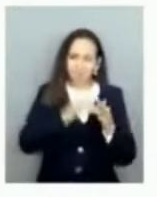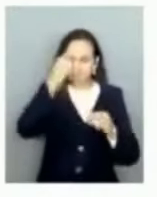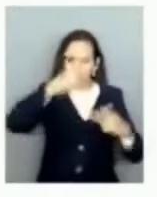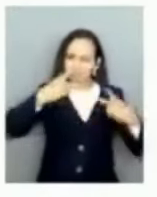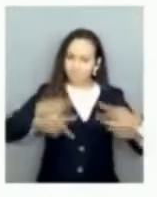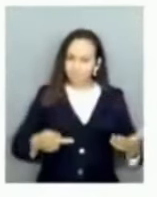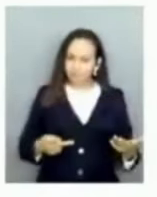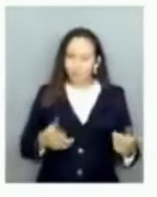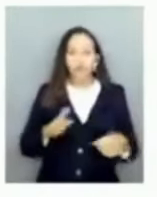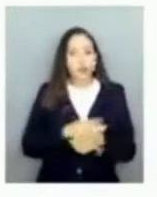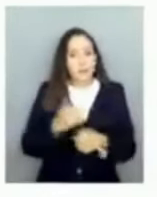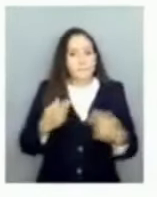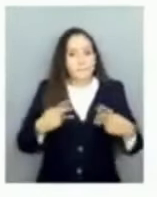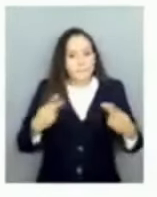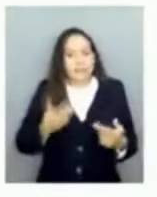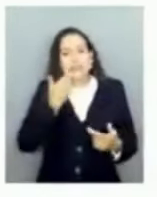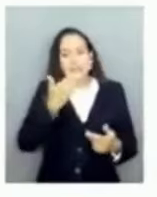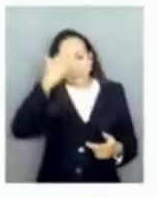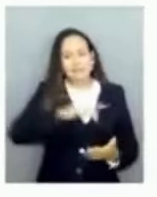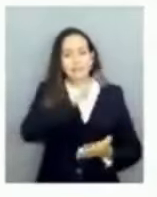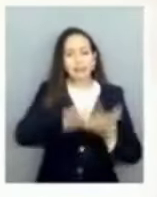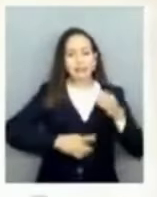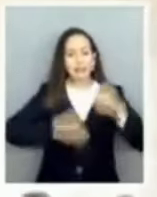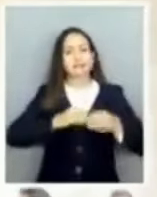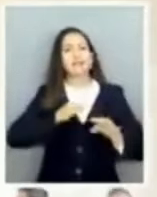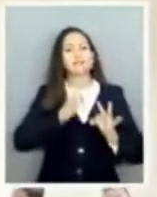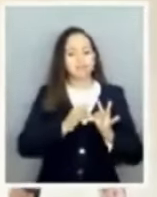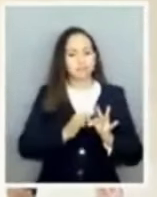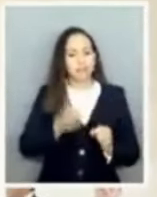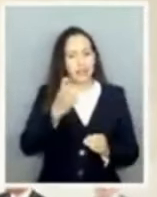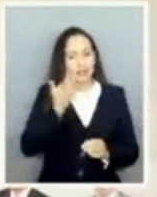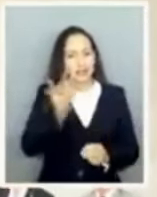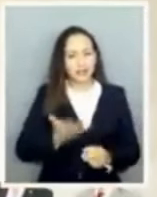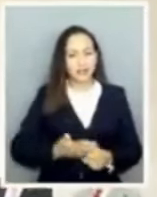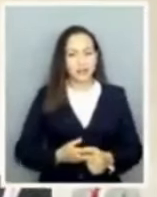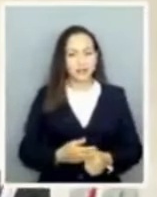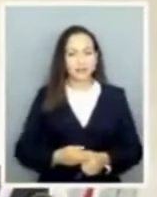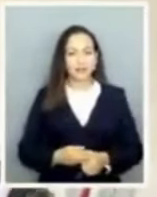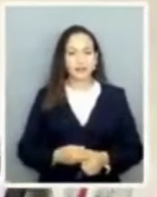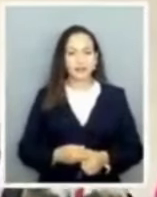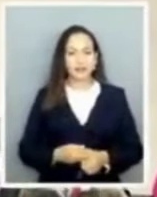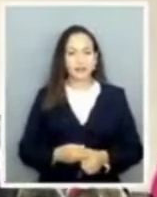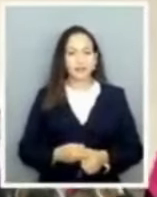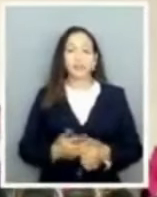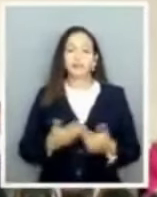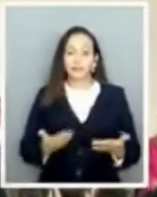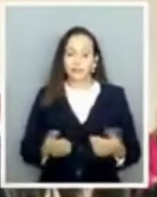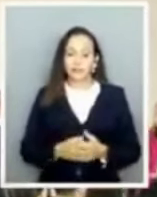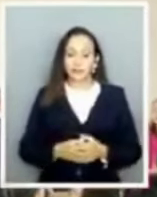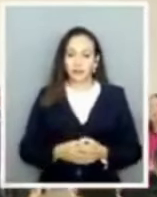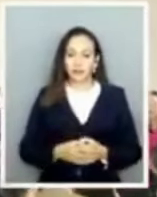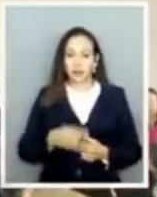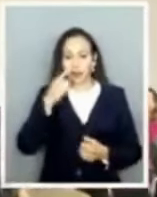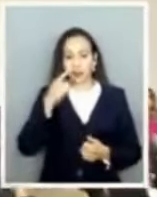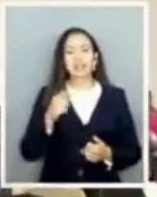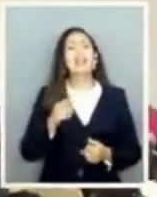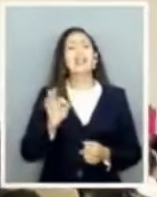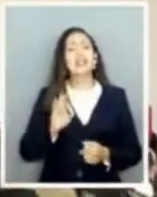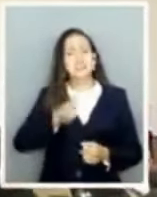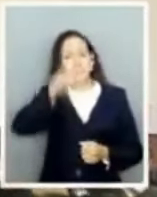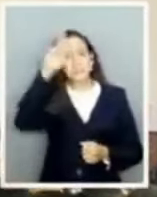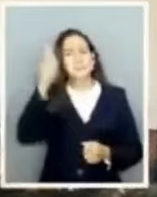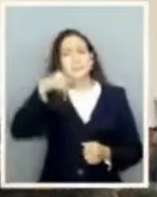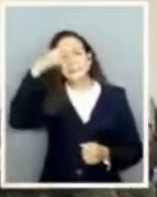continuidad de la impartición de justicia en nuestro país señora lo peor que le puede pasar a México